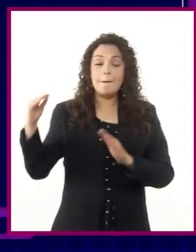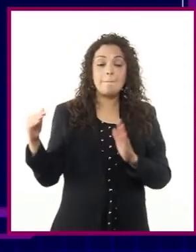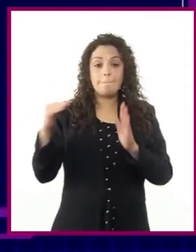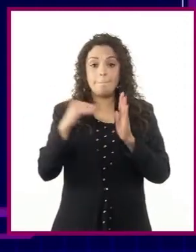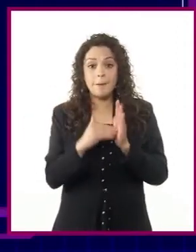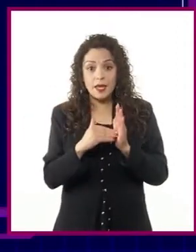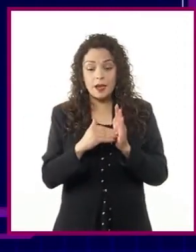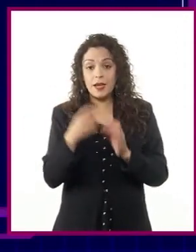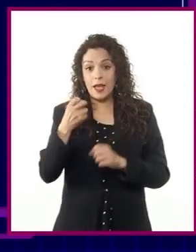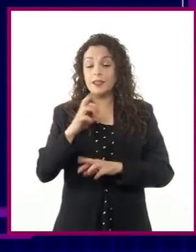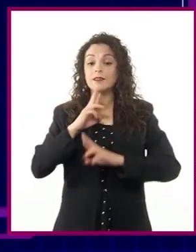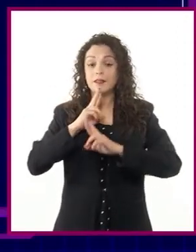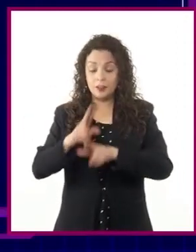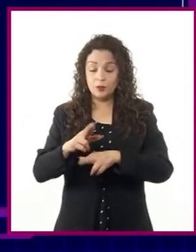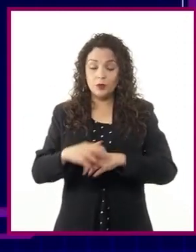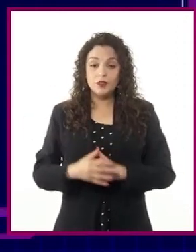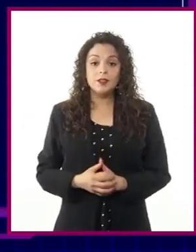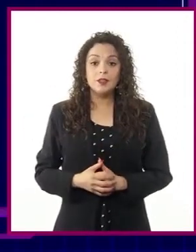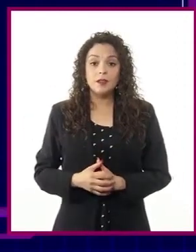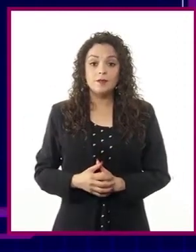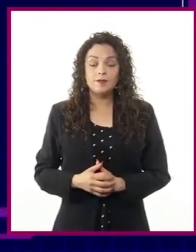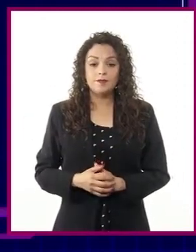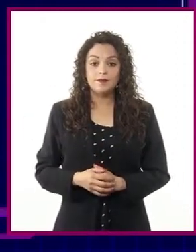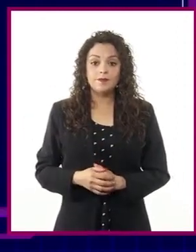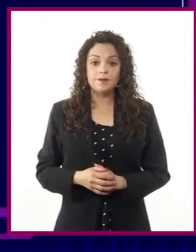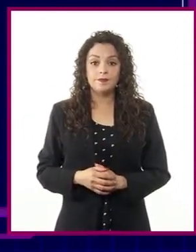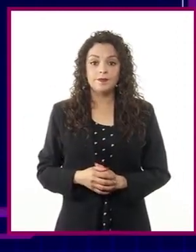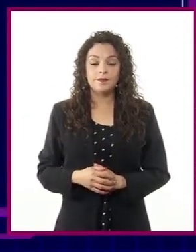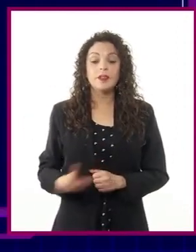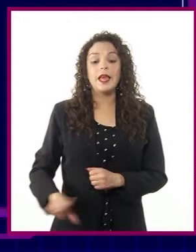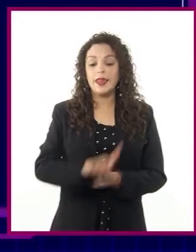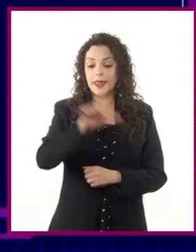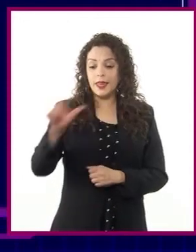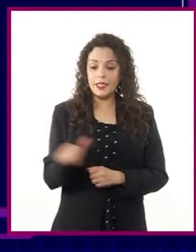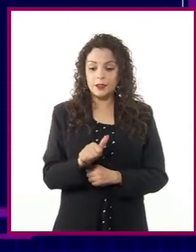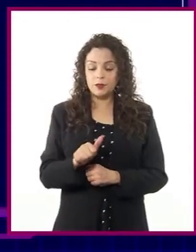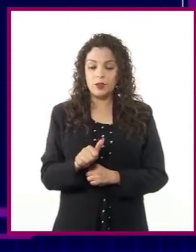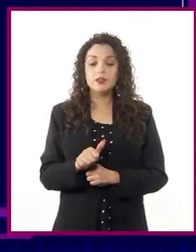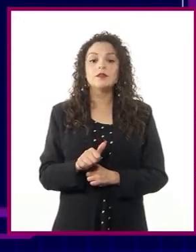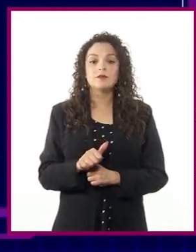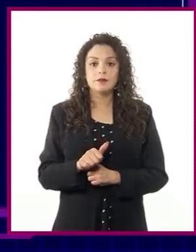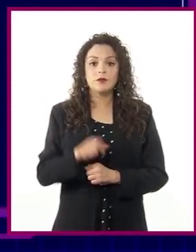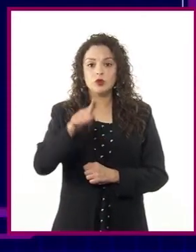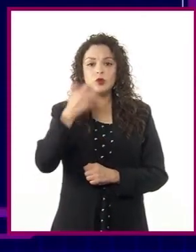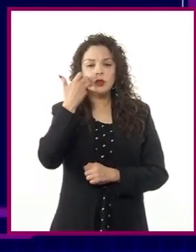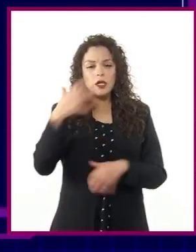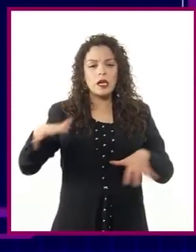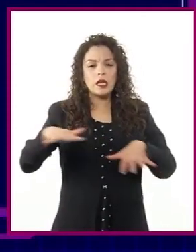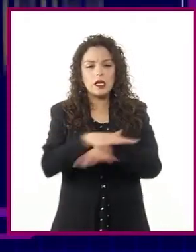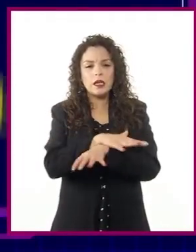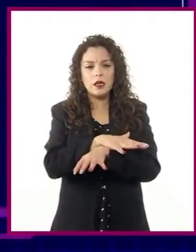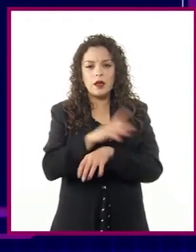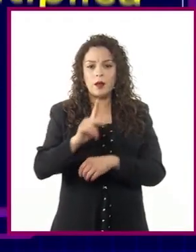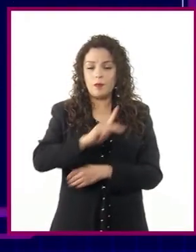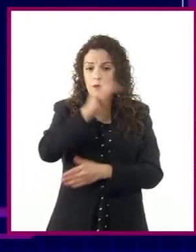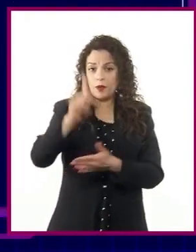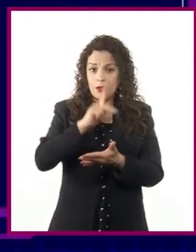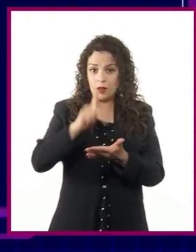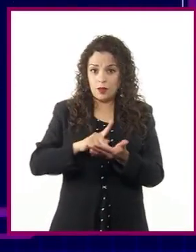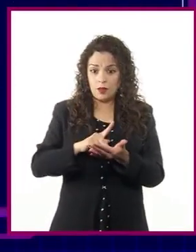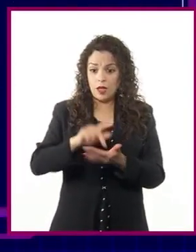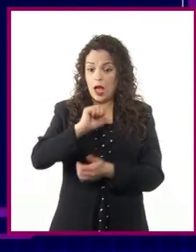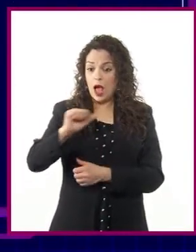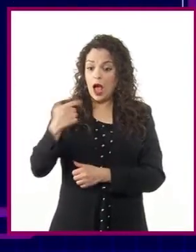por 10, lo que resulta en 1000. Luego, como la unidad a la que se quiere convertir los kilogramos es más